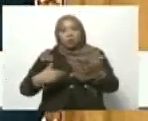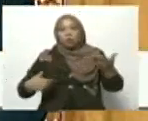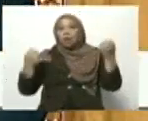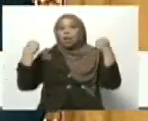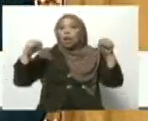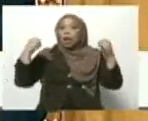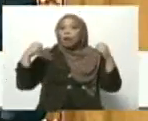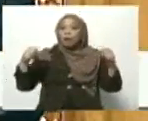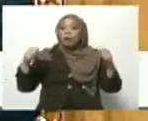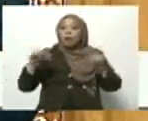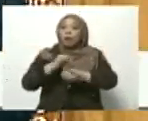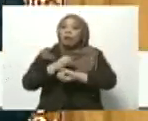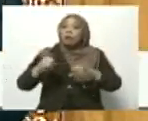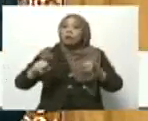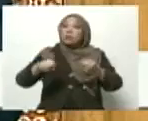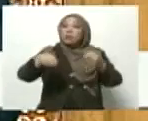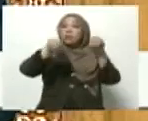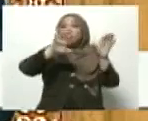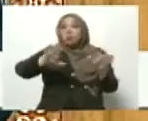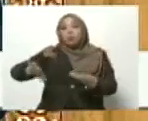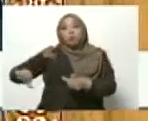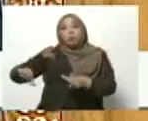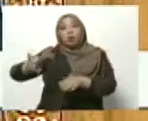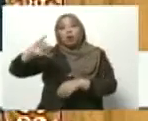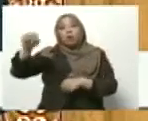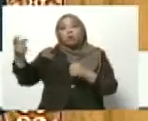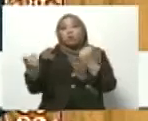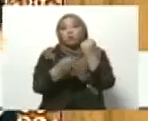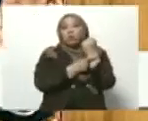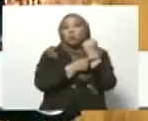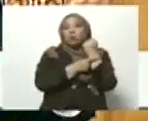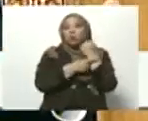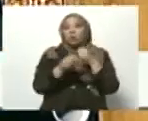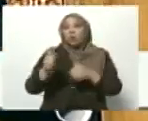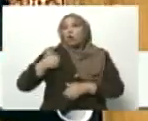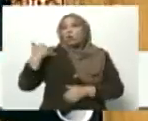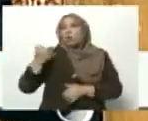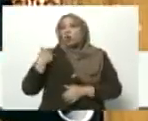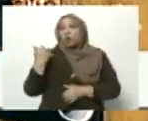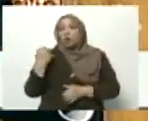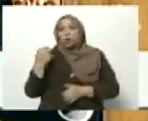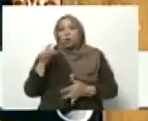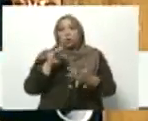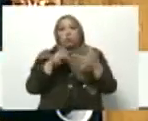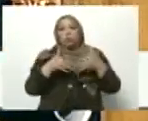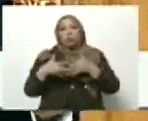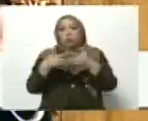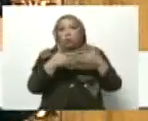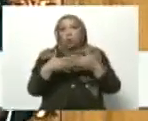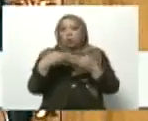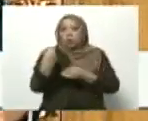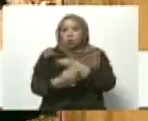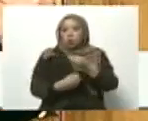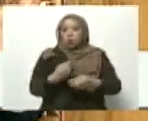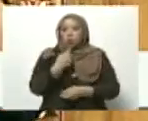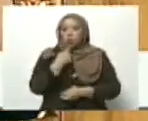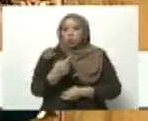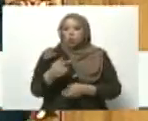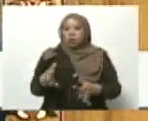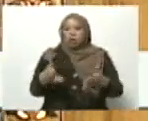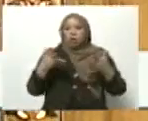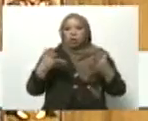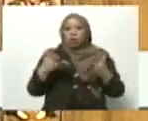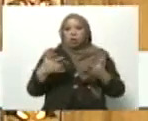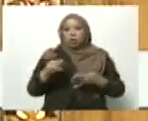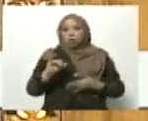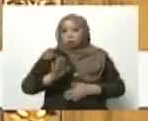si fracasa, el presidente Guaidó va a negar cualquier contacto con esta operación. Y si triunfa, todos vamos a